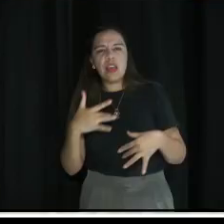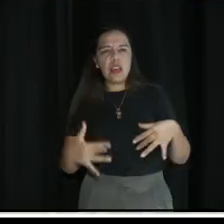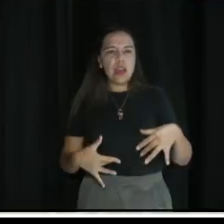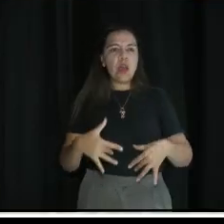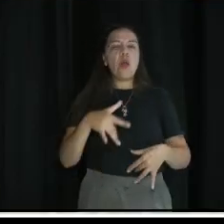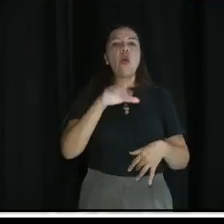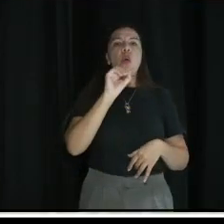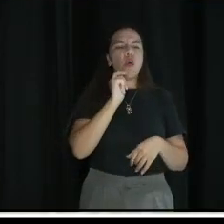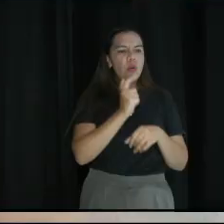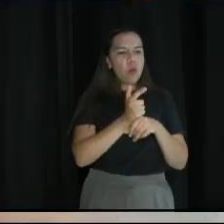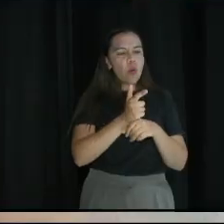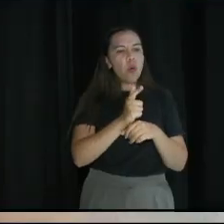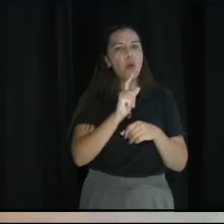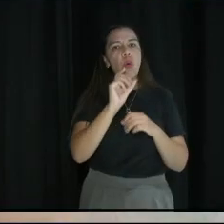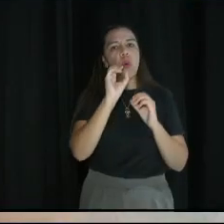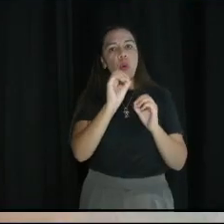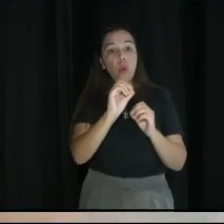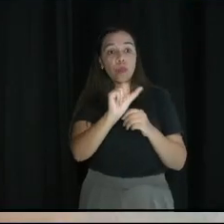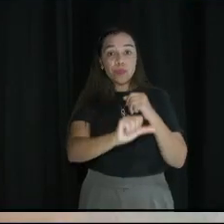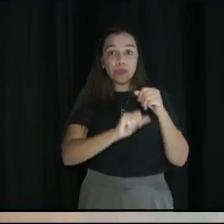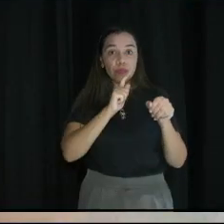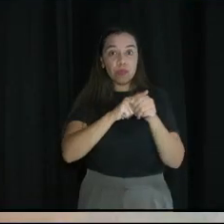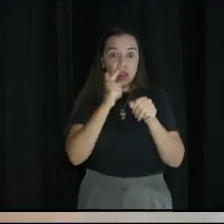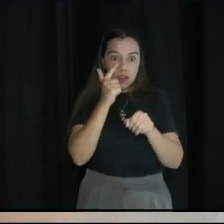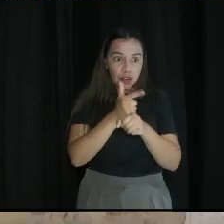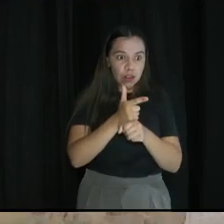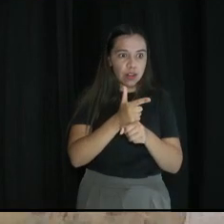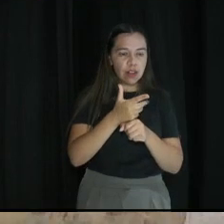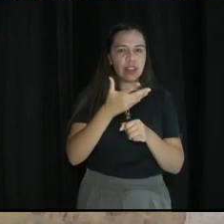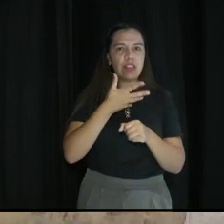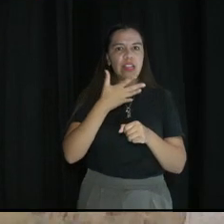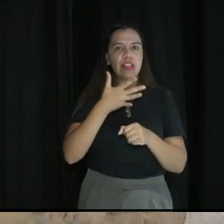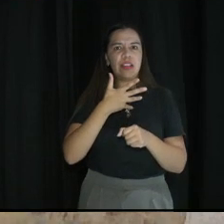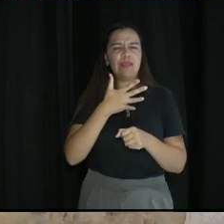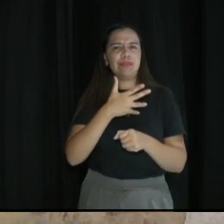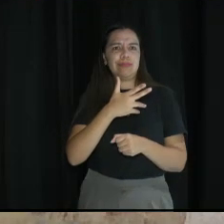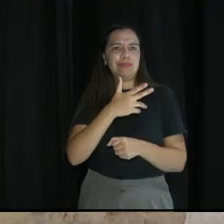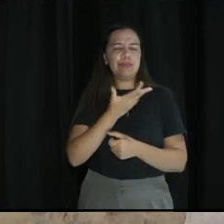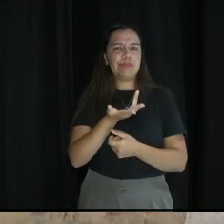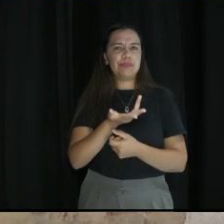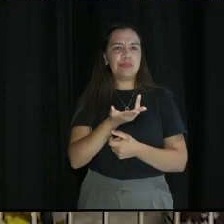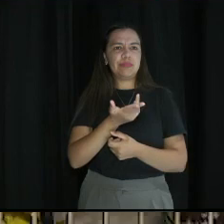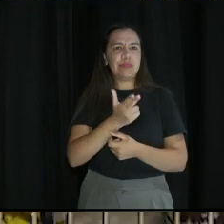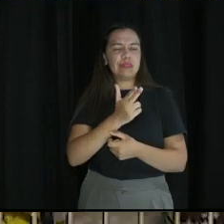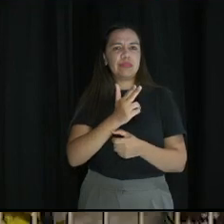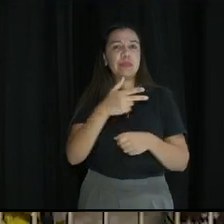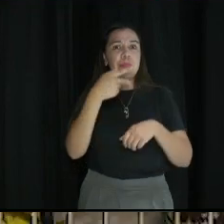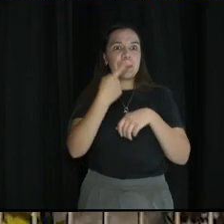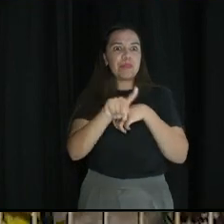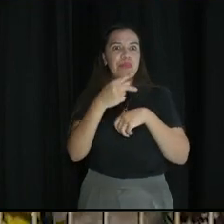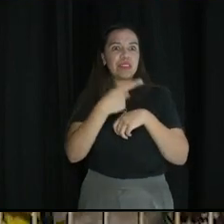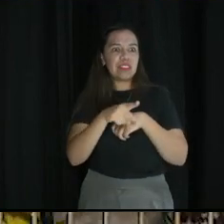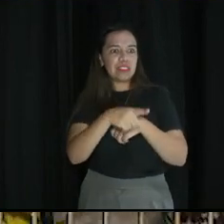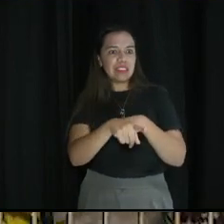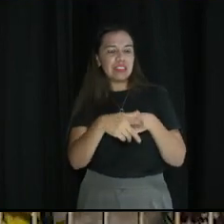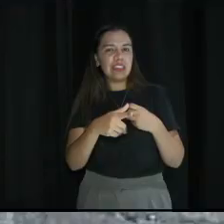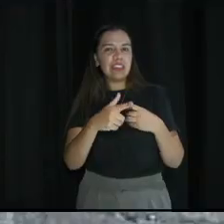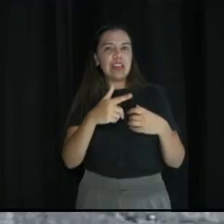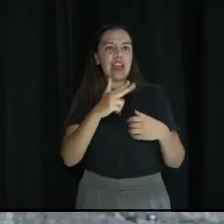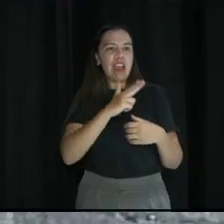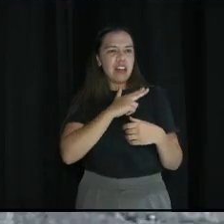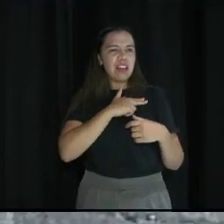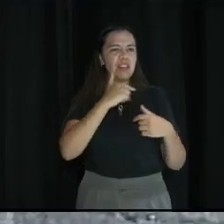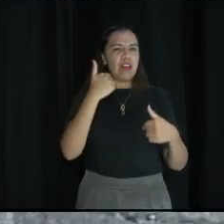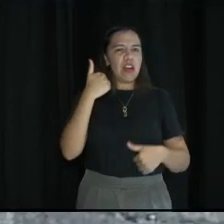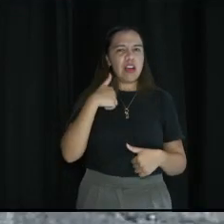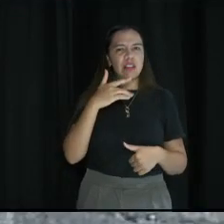percibe que este animal realmente está completamente en riesgo por las mismas condiciones en las que se